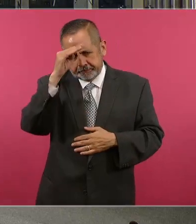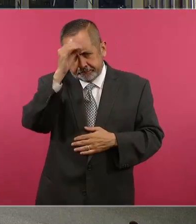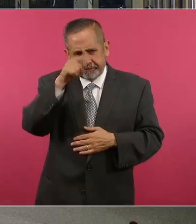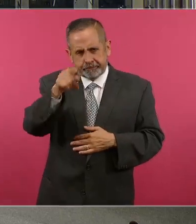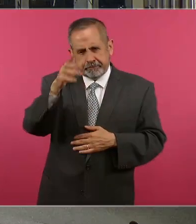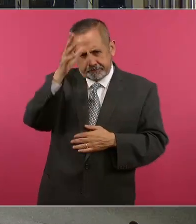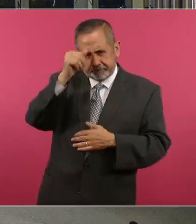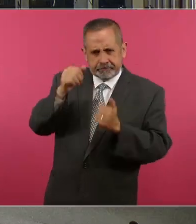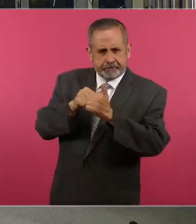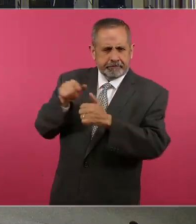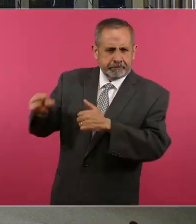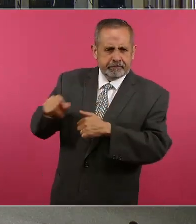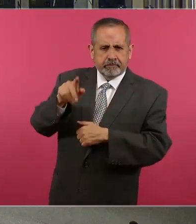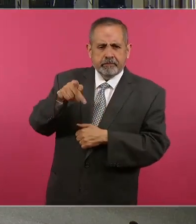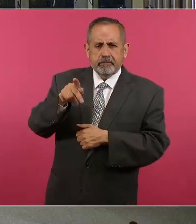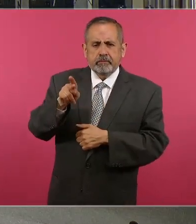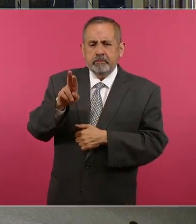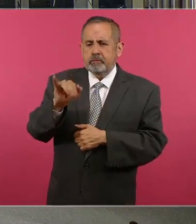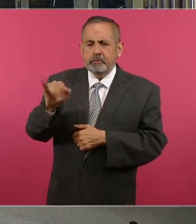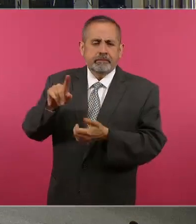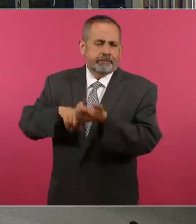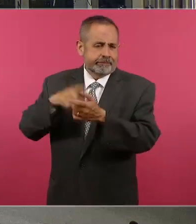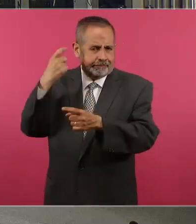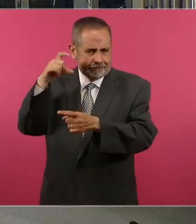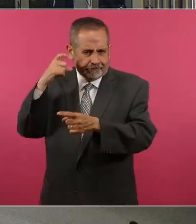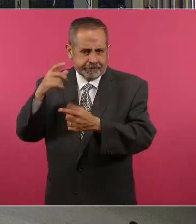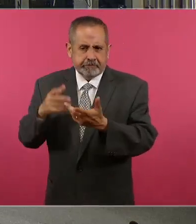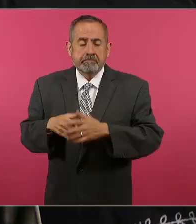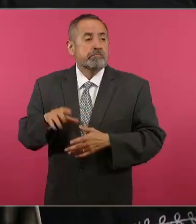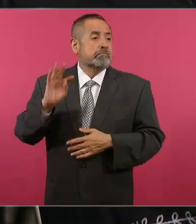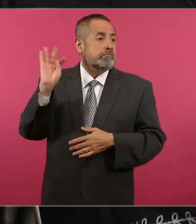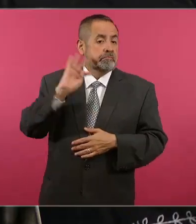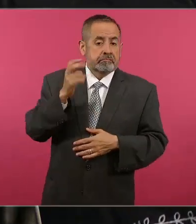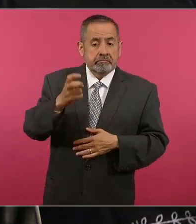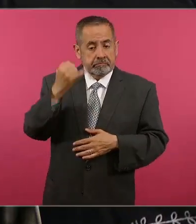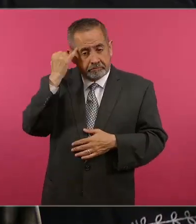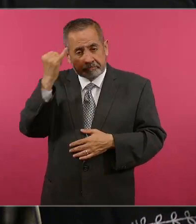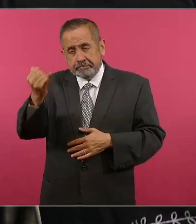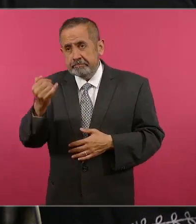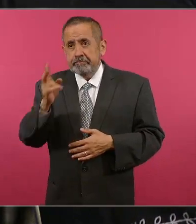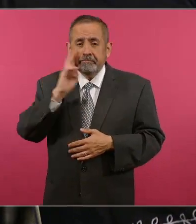acuerdo con esta postura y si con esta línea, en un momento dado, pudiera